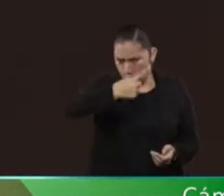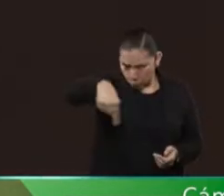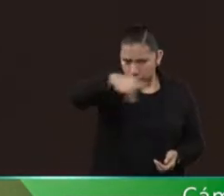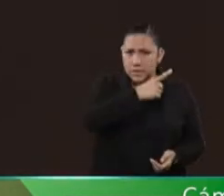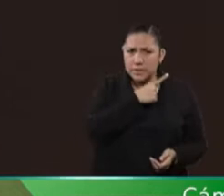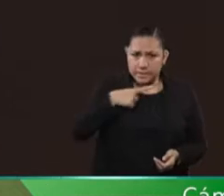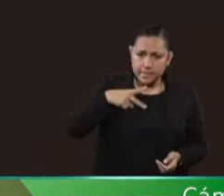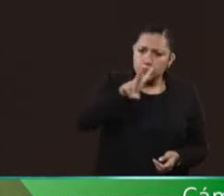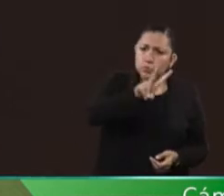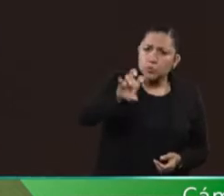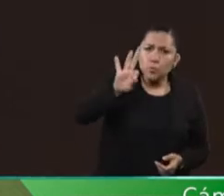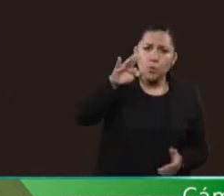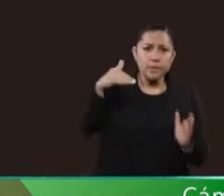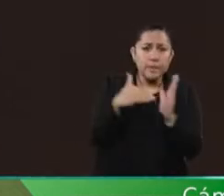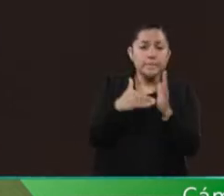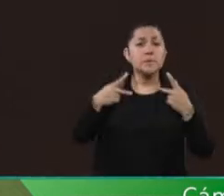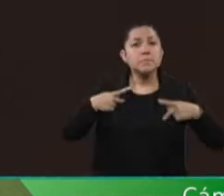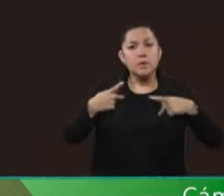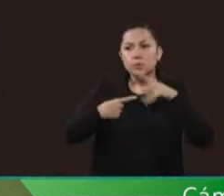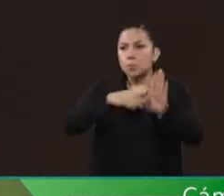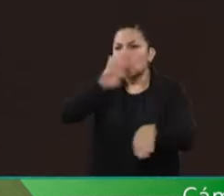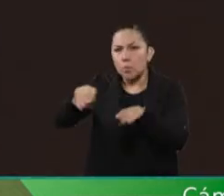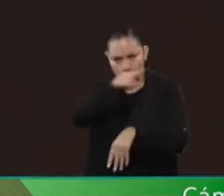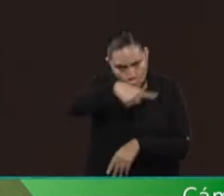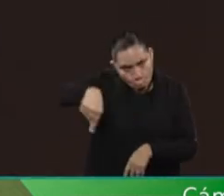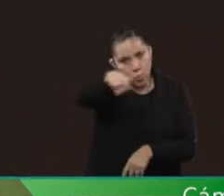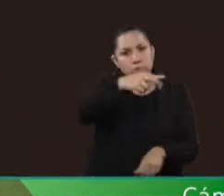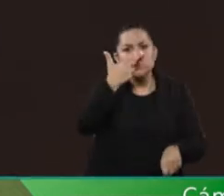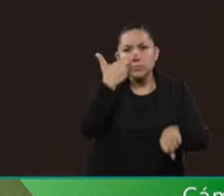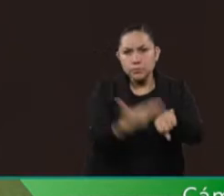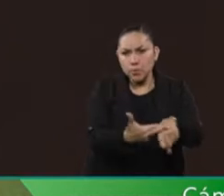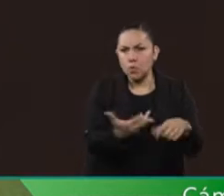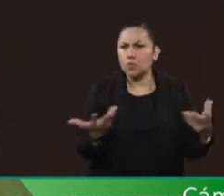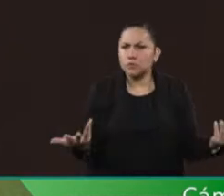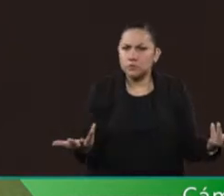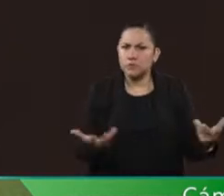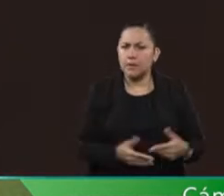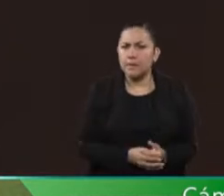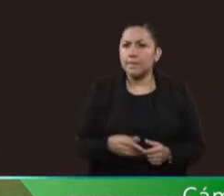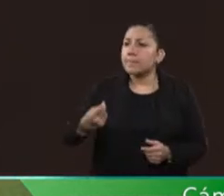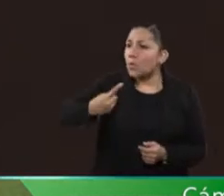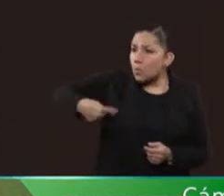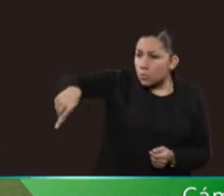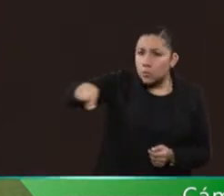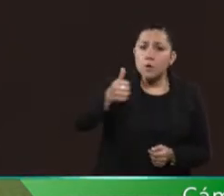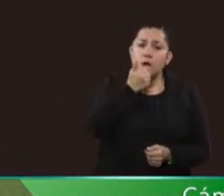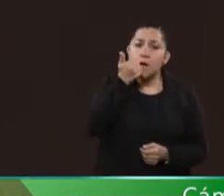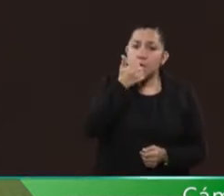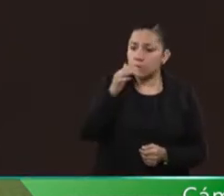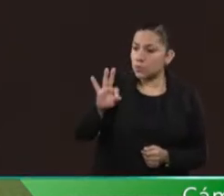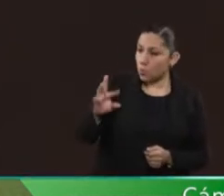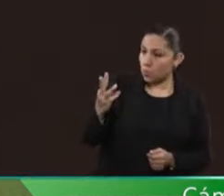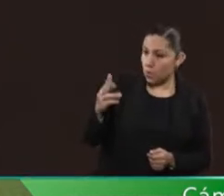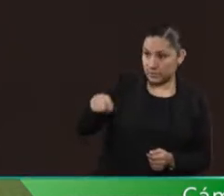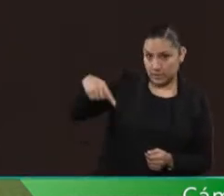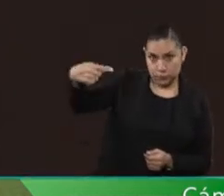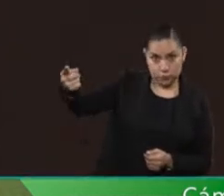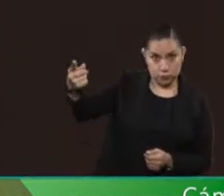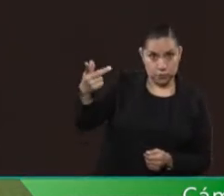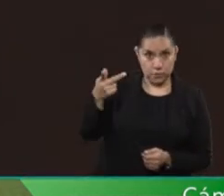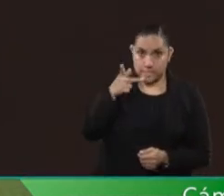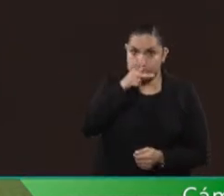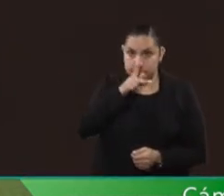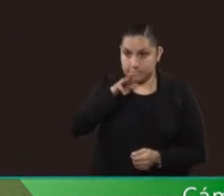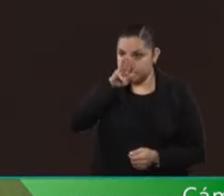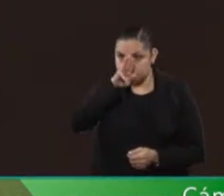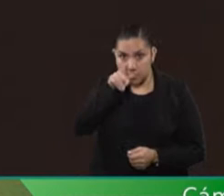muertos den una respuesta a los padres y madres de Ayotzinapa